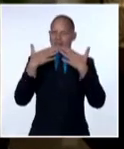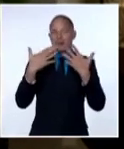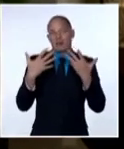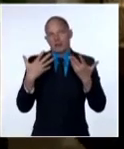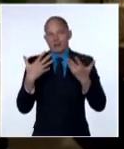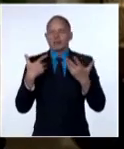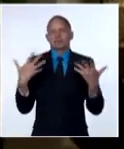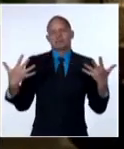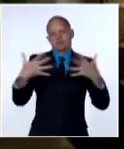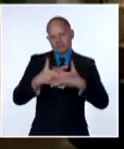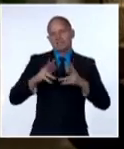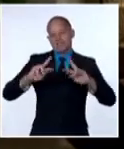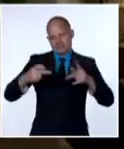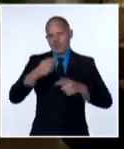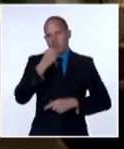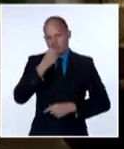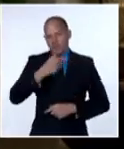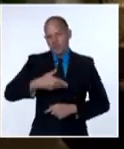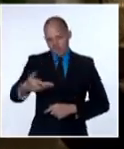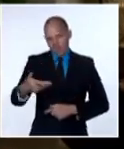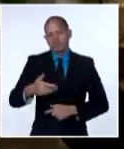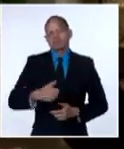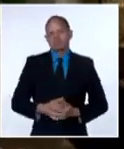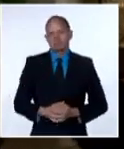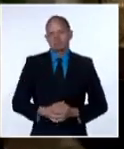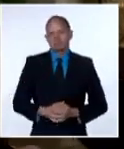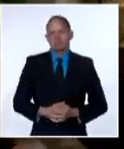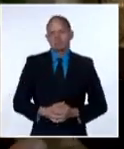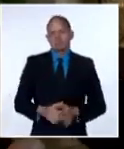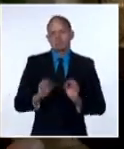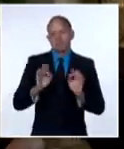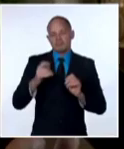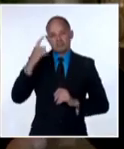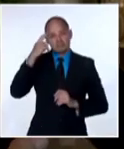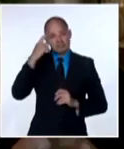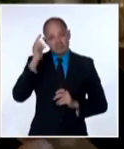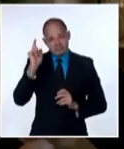podamos tener ese contacto de manera más intensa y que